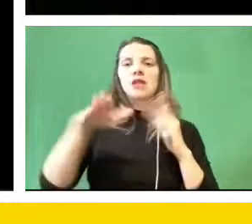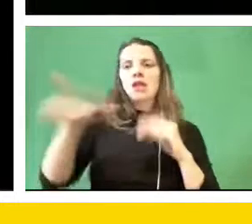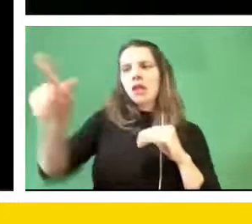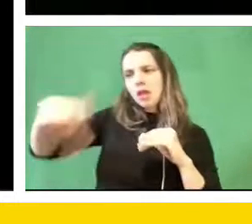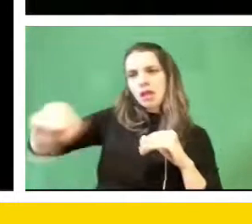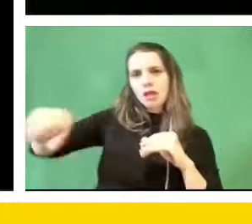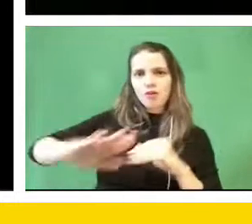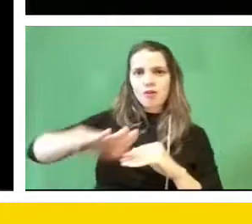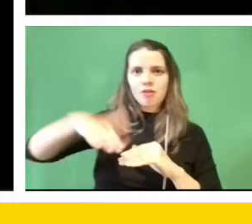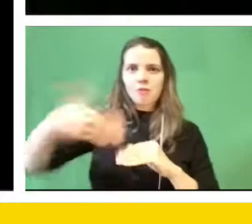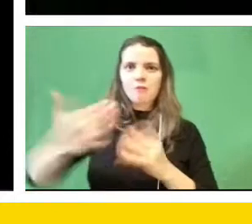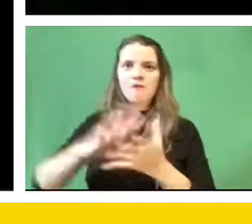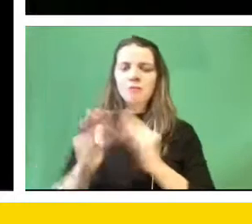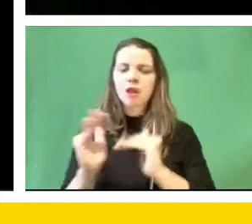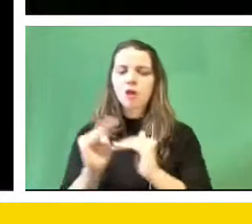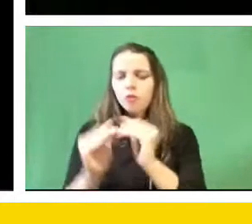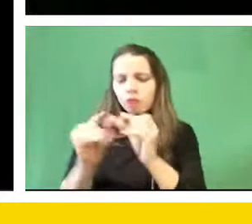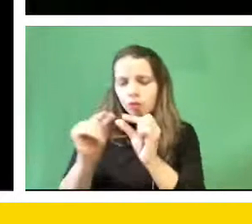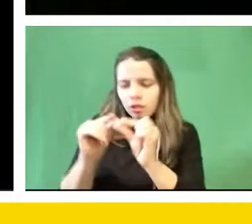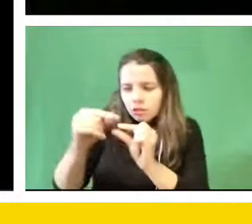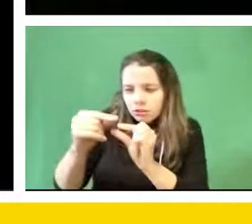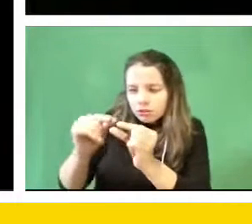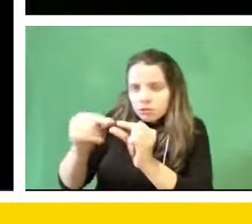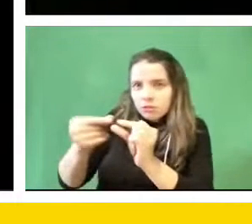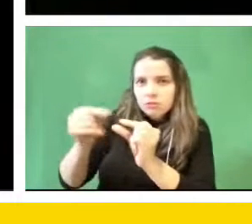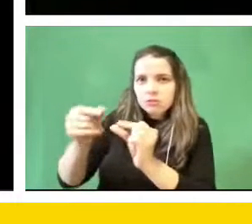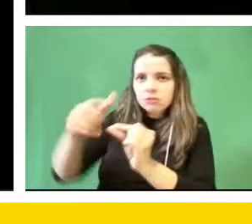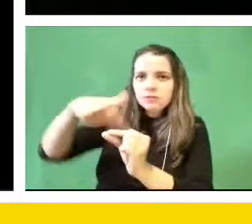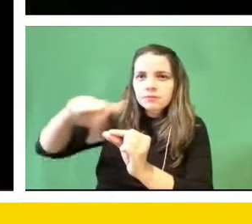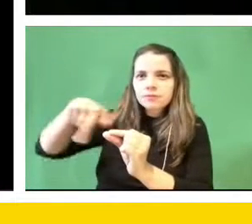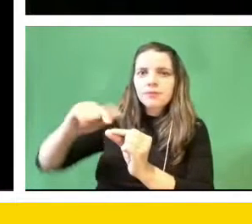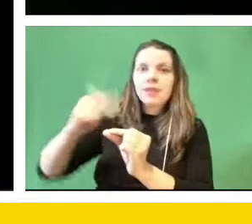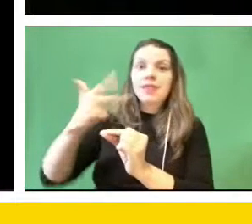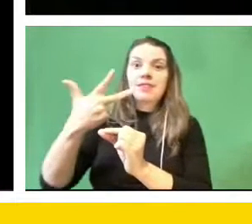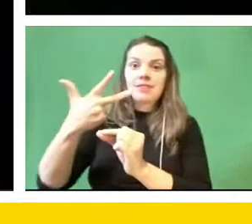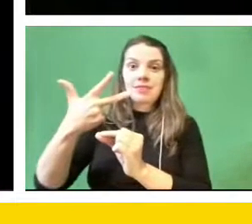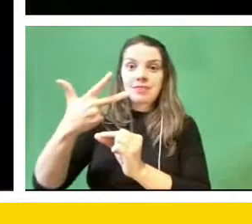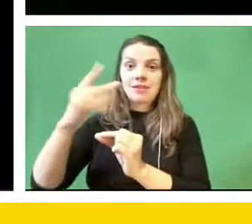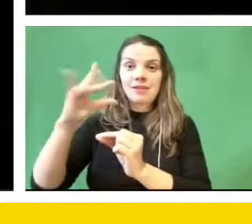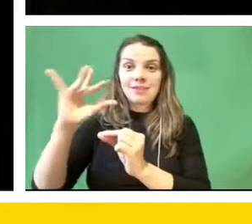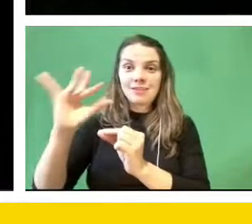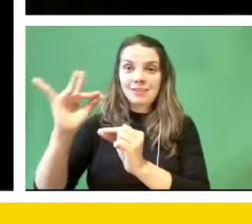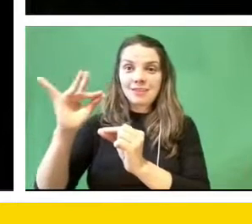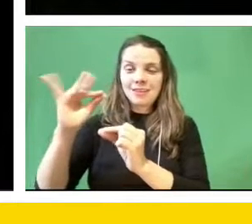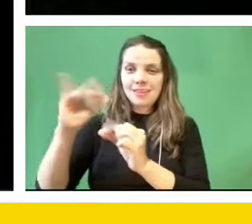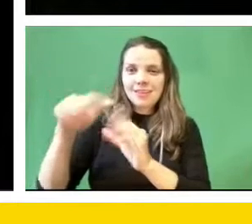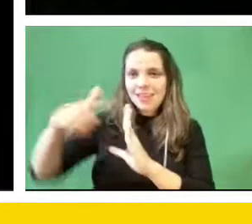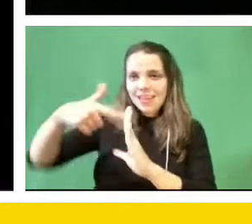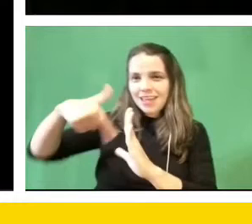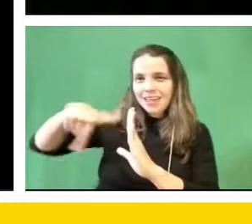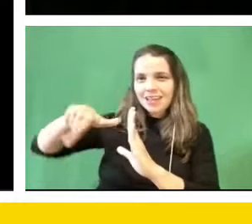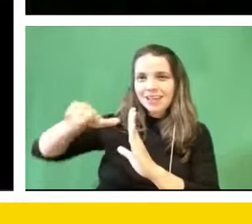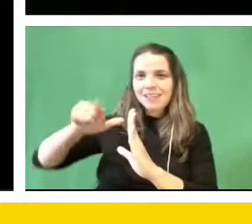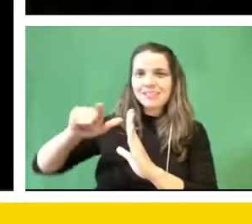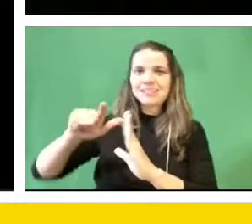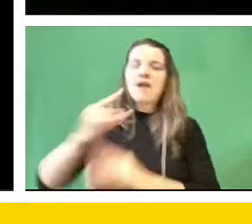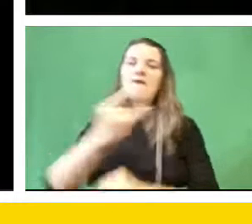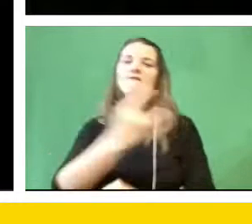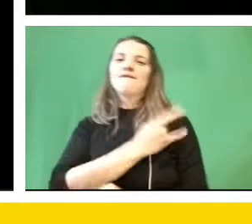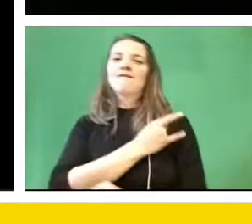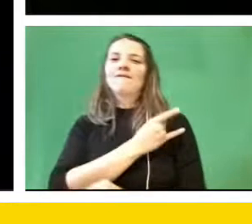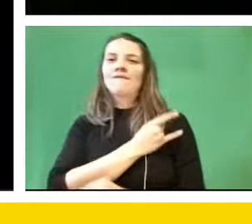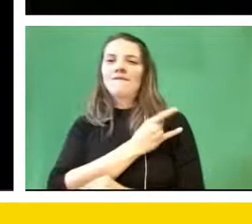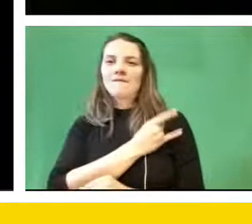así, que era un elemento, un modelo en 3 dimensiones de toda a escala de toda la facultad, en